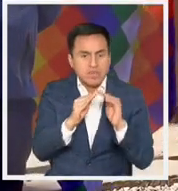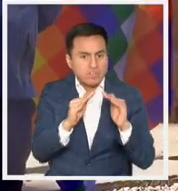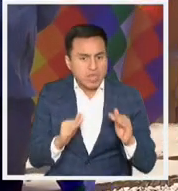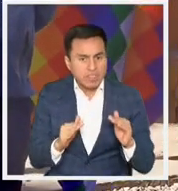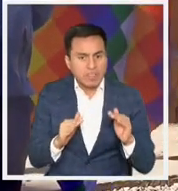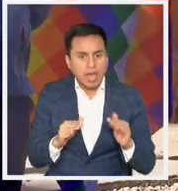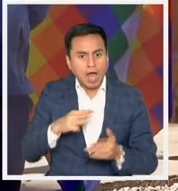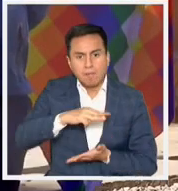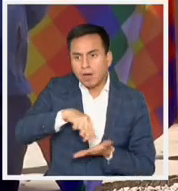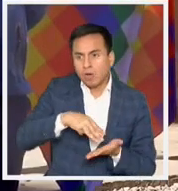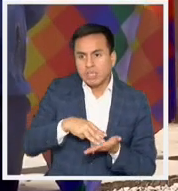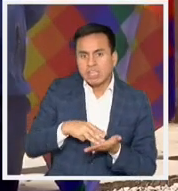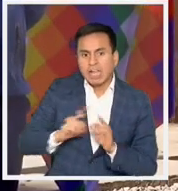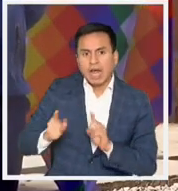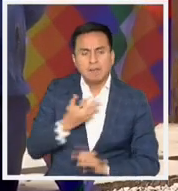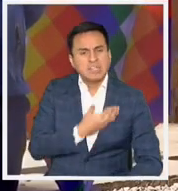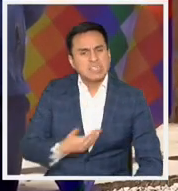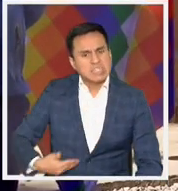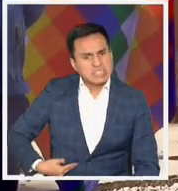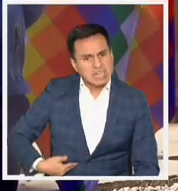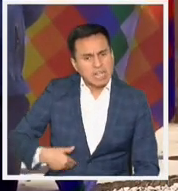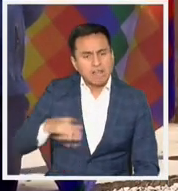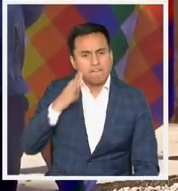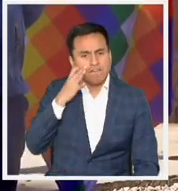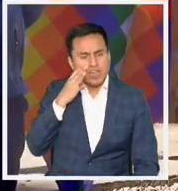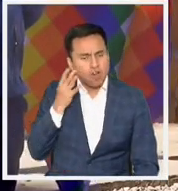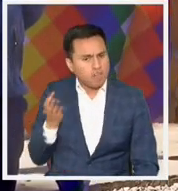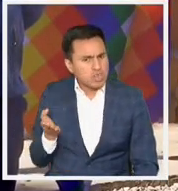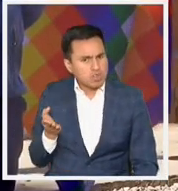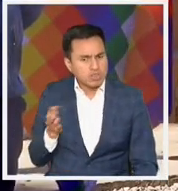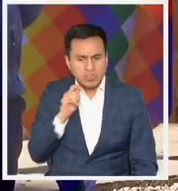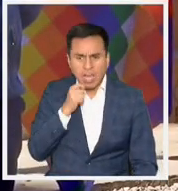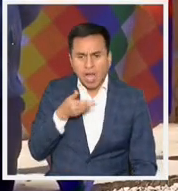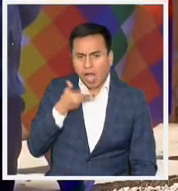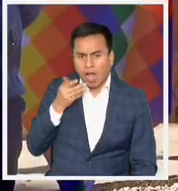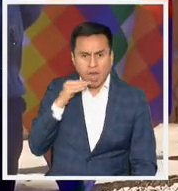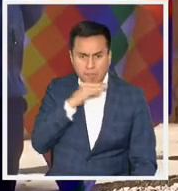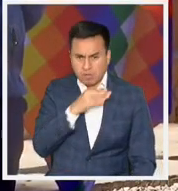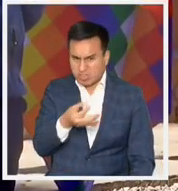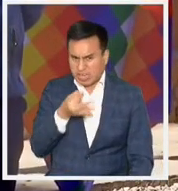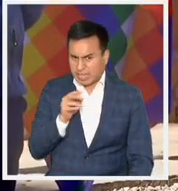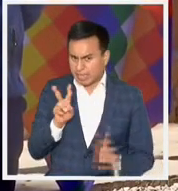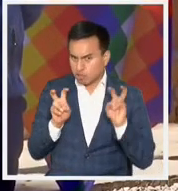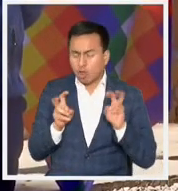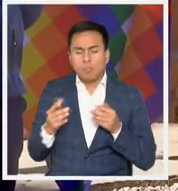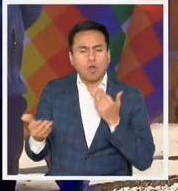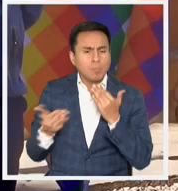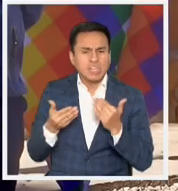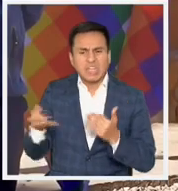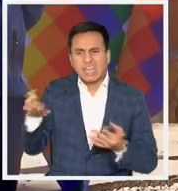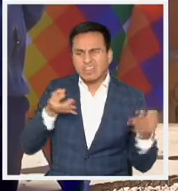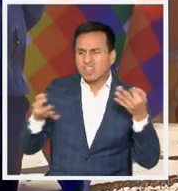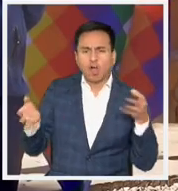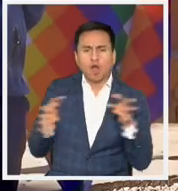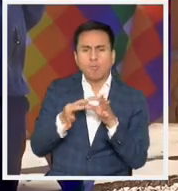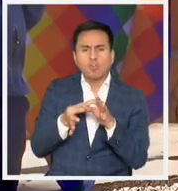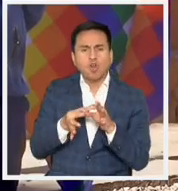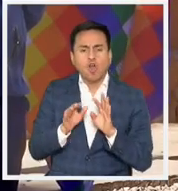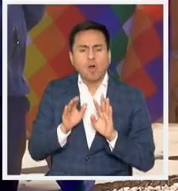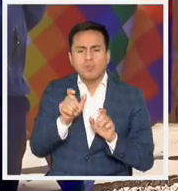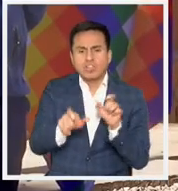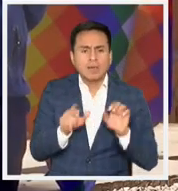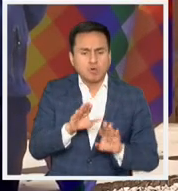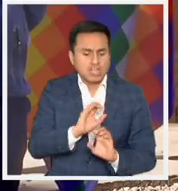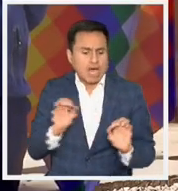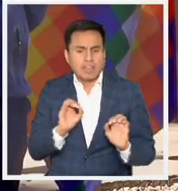Vivienda en el Maule, también a la delegada presidencial en el Biobío? ¿No fue apresurado eso? ¿Cómo conversan estas dos declaraciones de no poner las manos al fuego